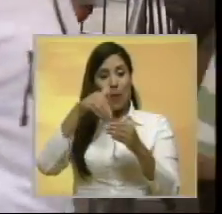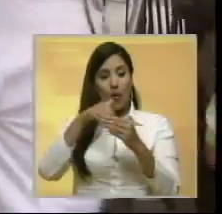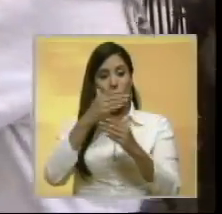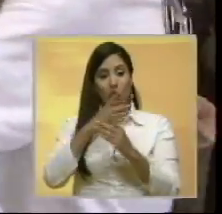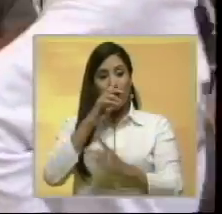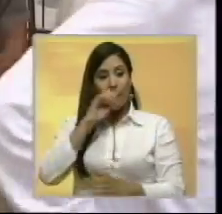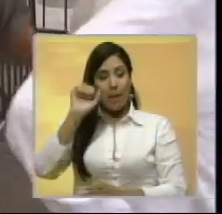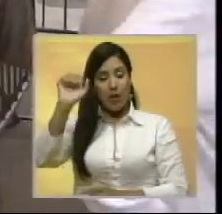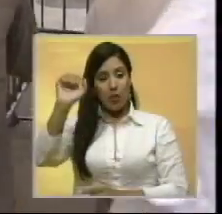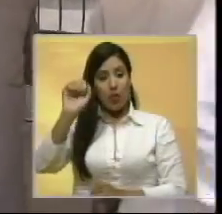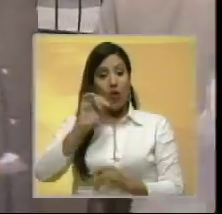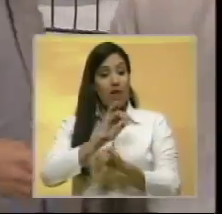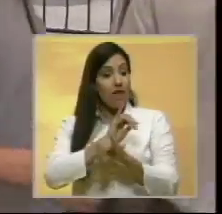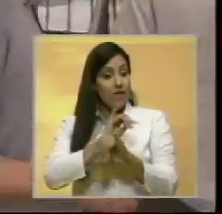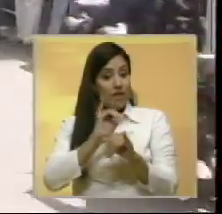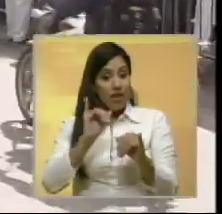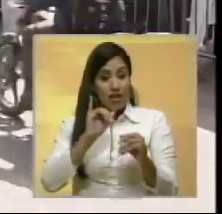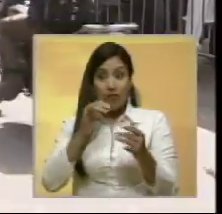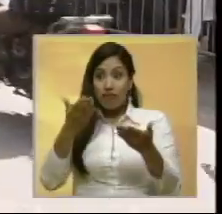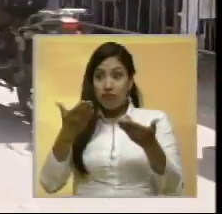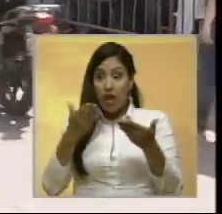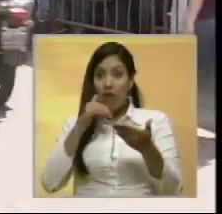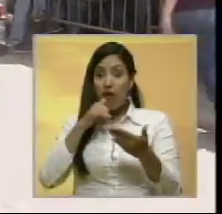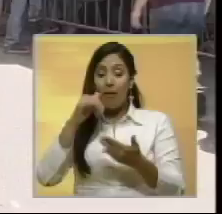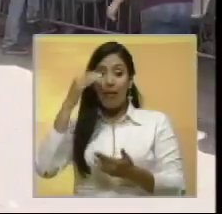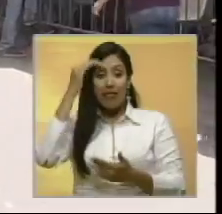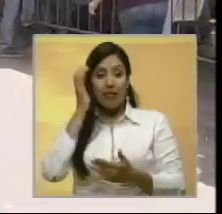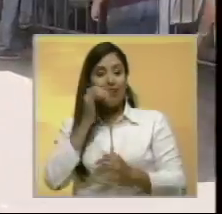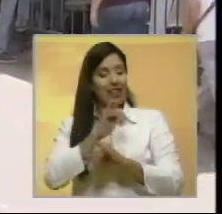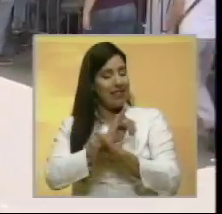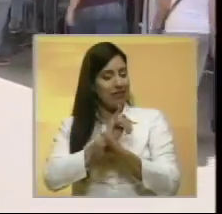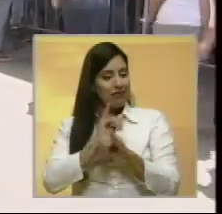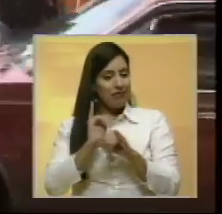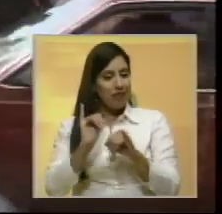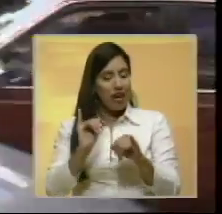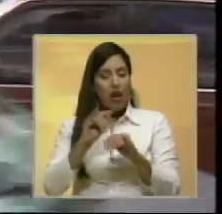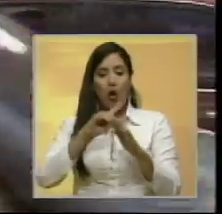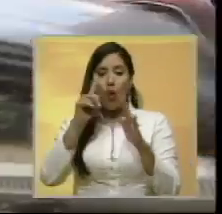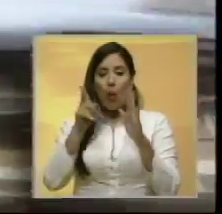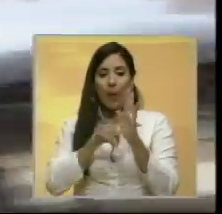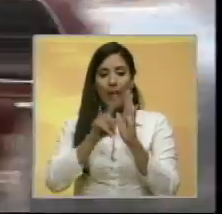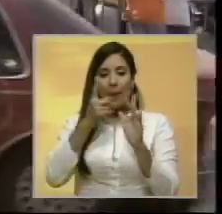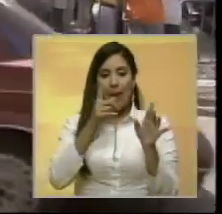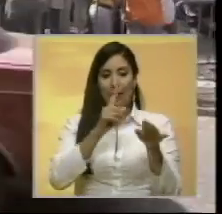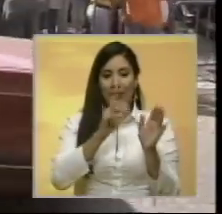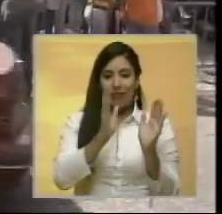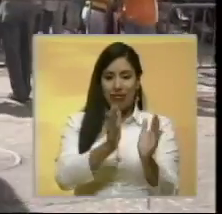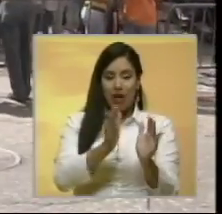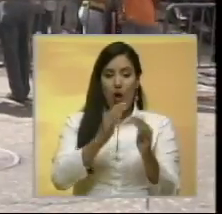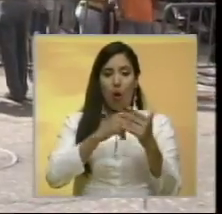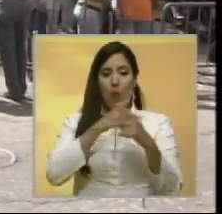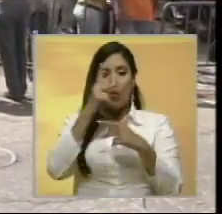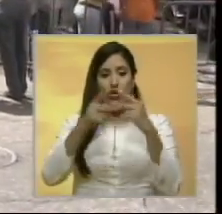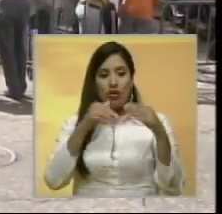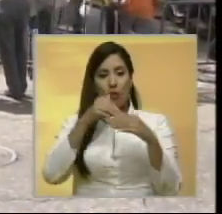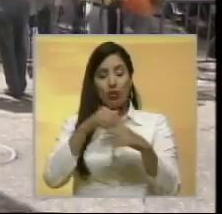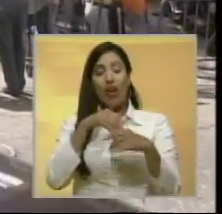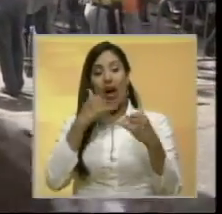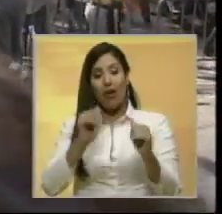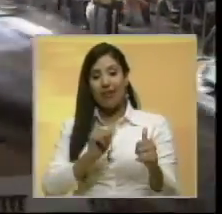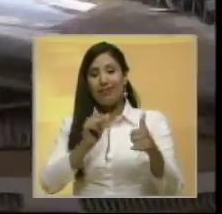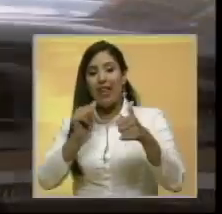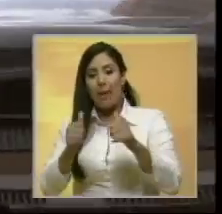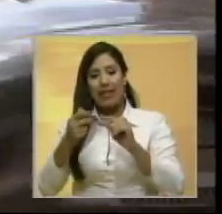referendo revocatorio. Una vez cumplido este requisito, se termina de completar la primera fase del proceso revocatorio y estaría